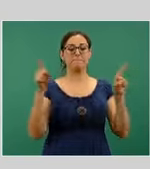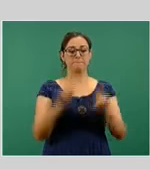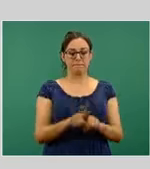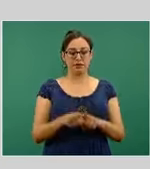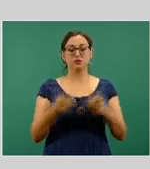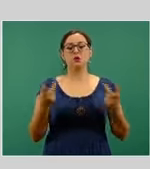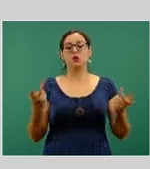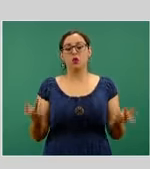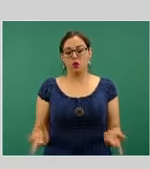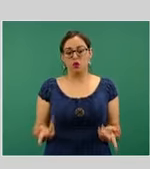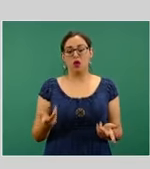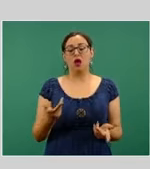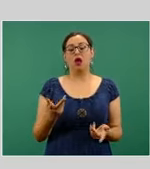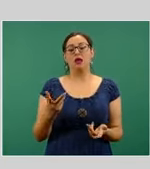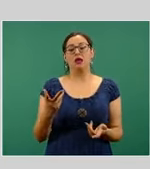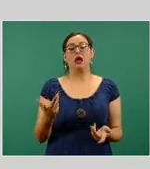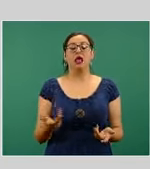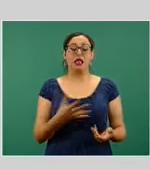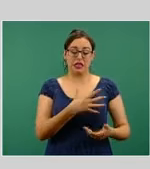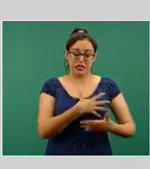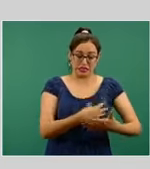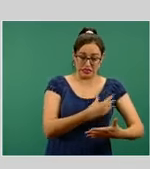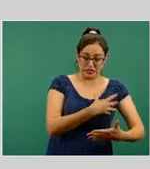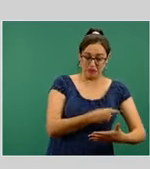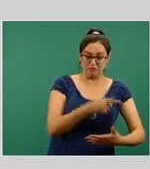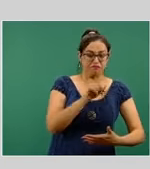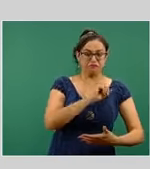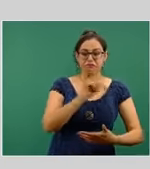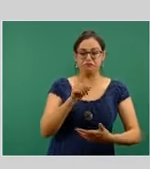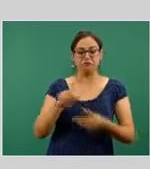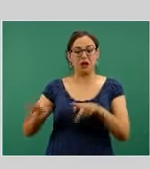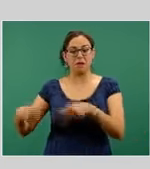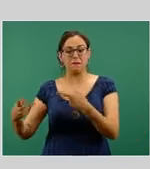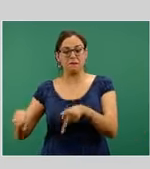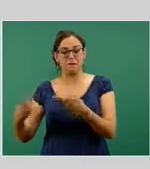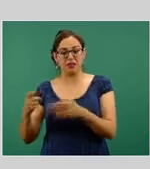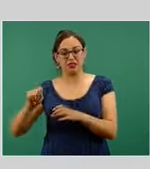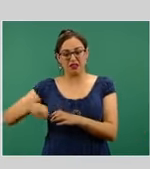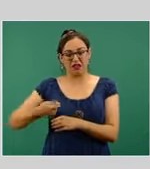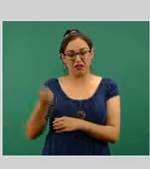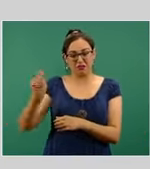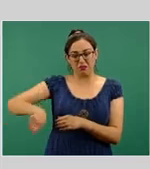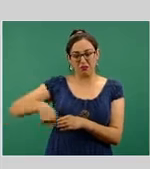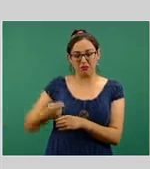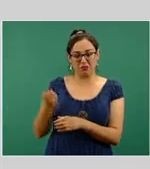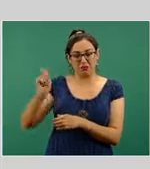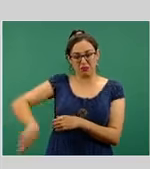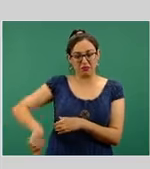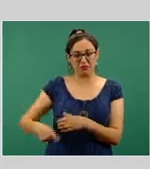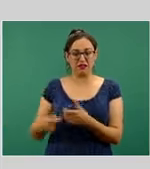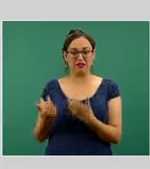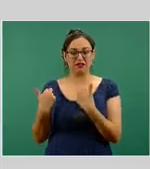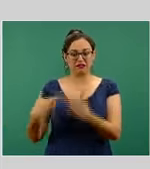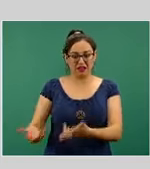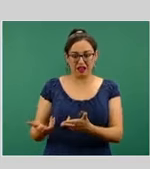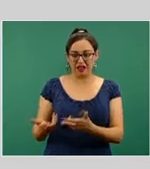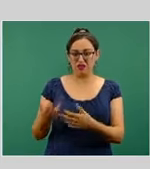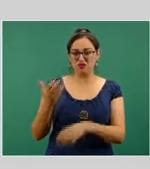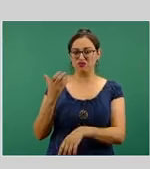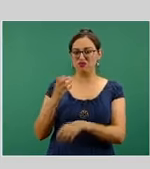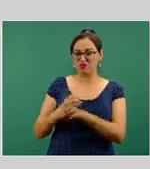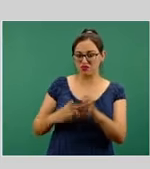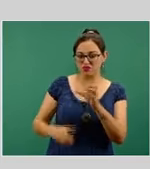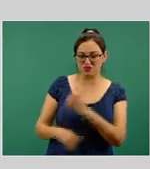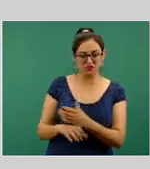que actualmente se promocionan en México a niños lactantes y preescolares, incluso con regalos y personajes, cosa que